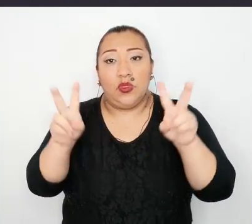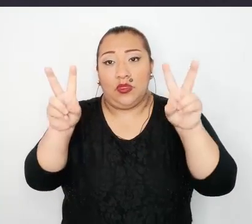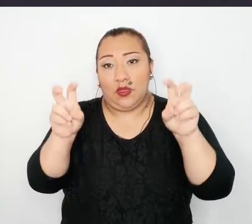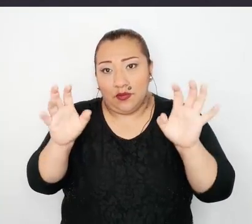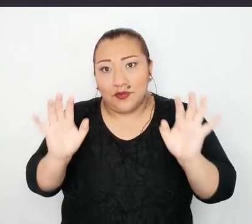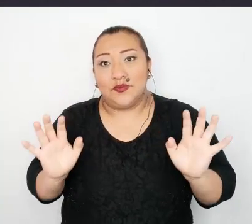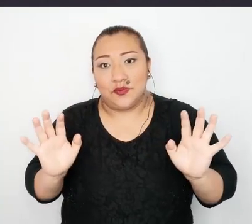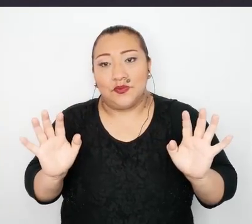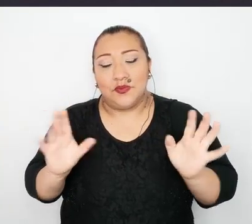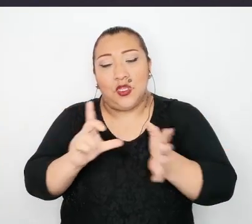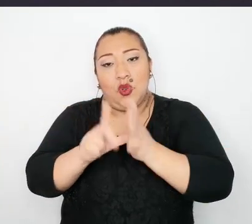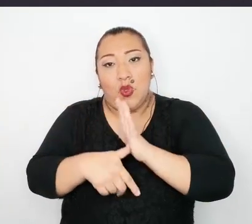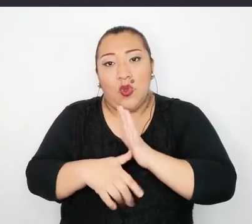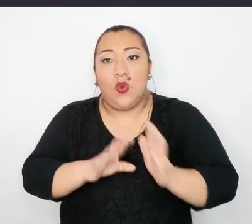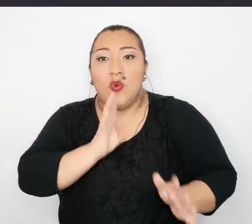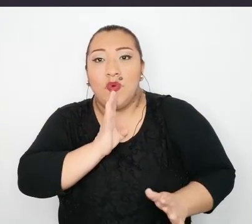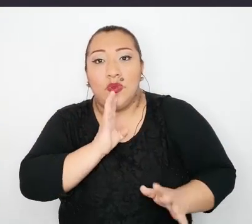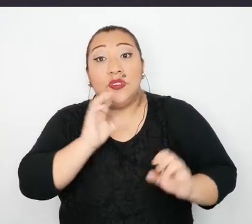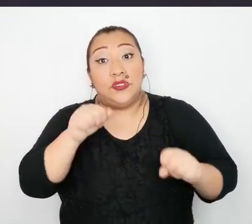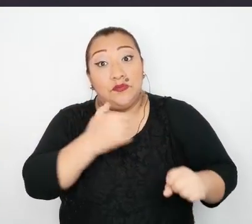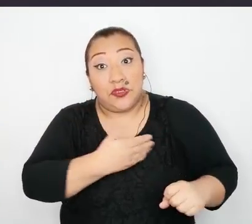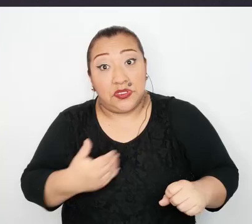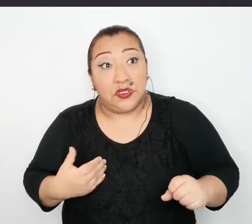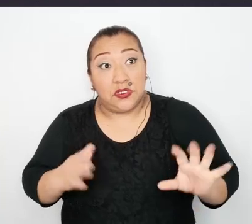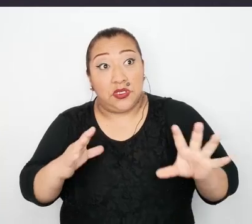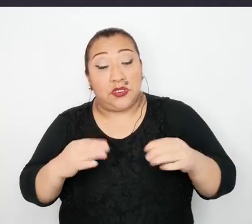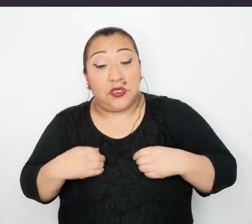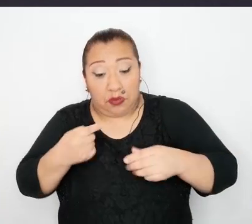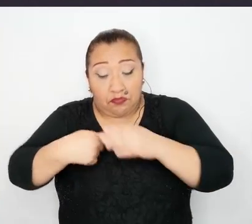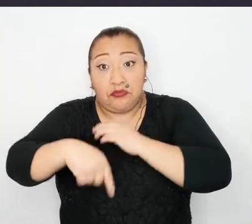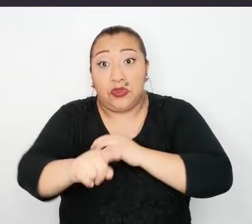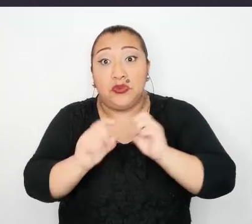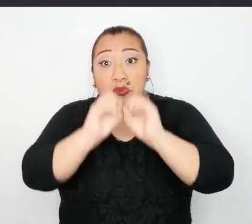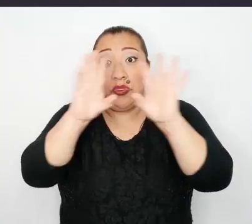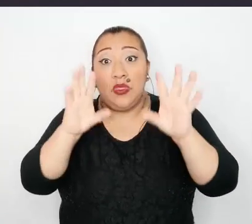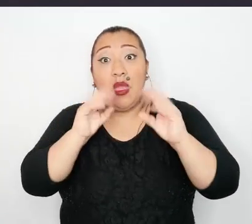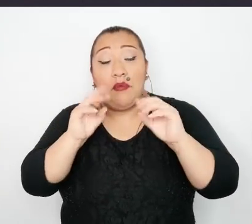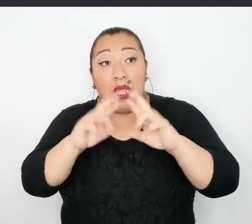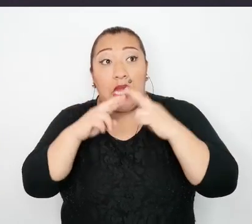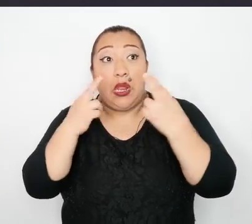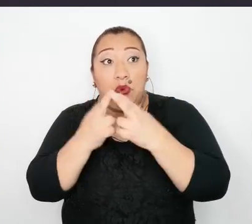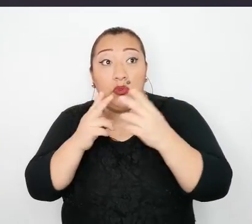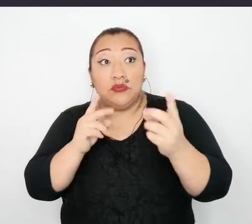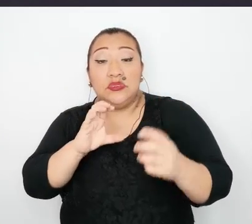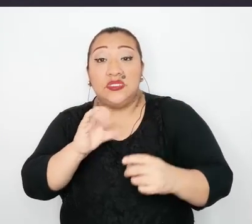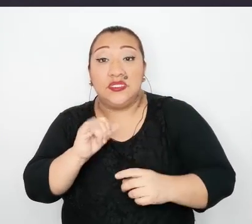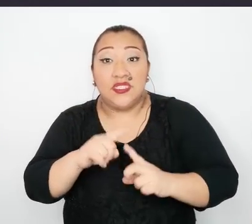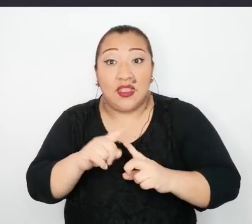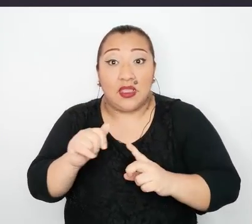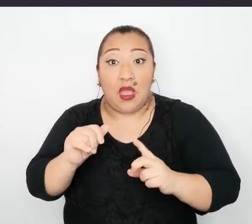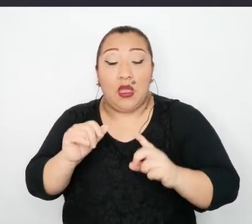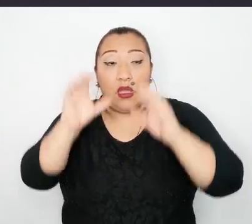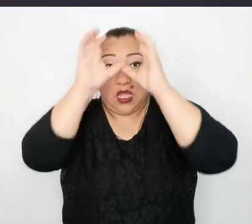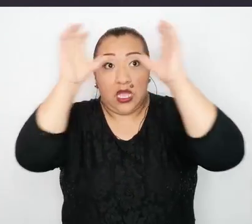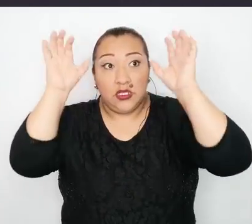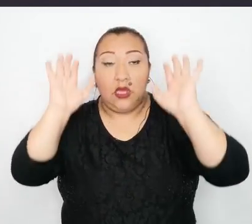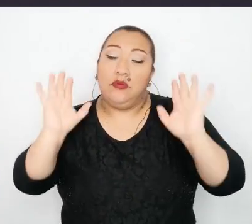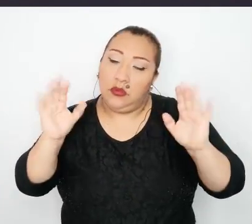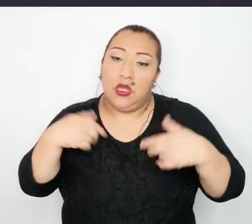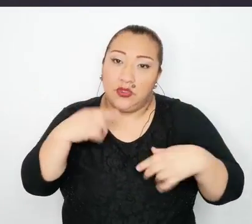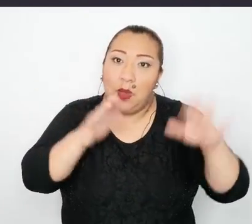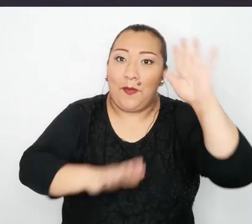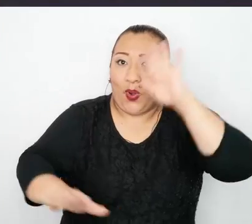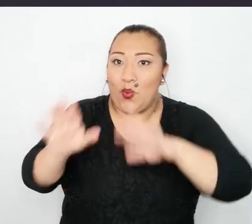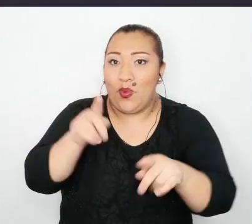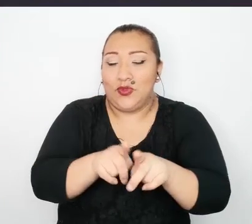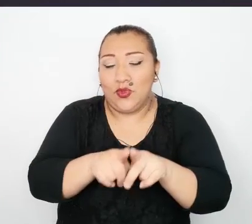Bien, este será un tema también que abordaré si el presidente en los próximos días nos da la cita, nos concede la cita.